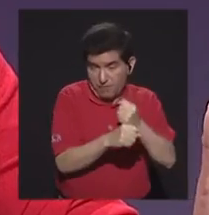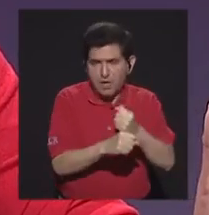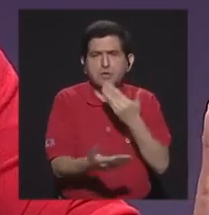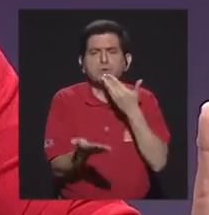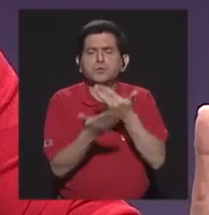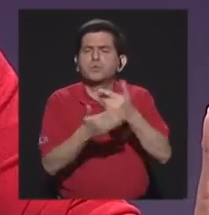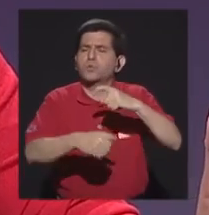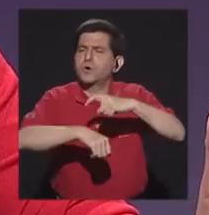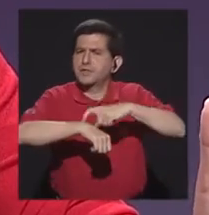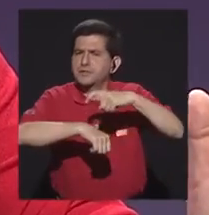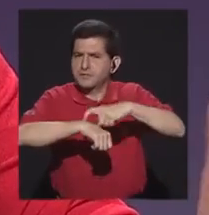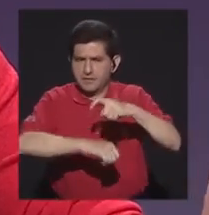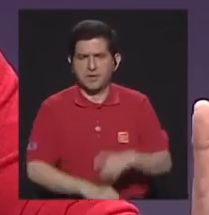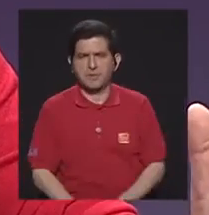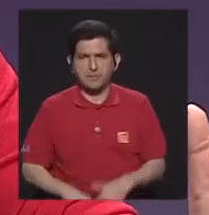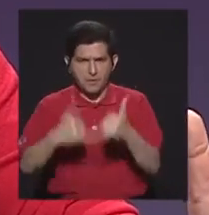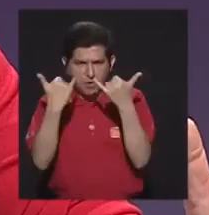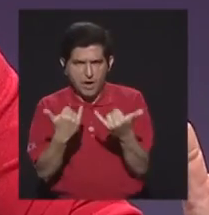buen momento para hacer